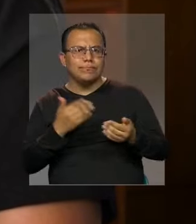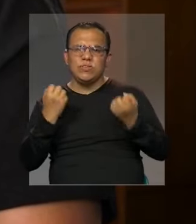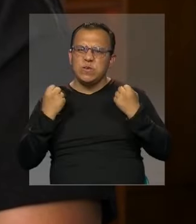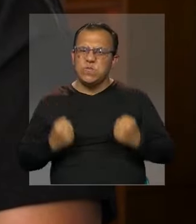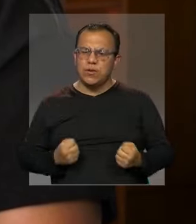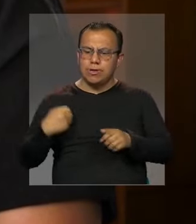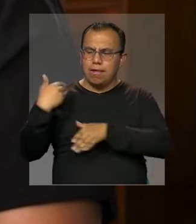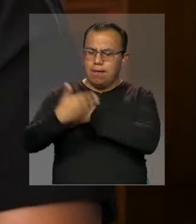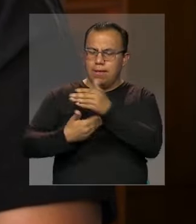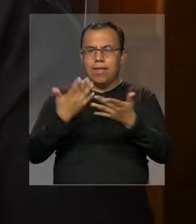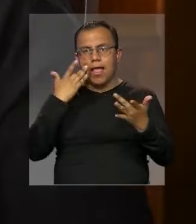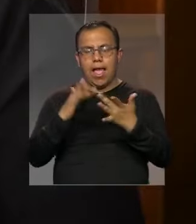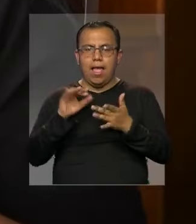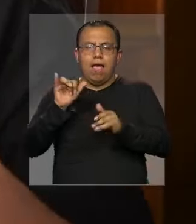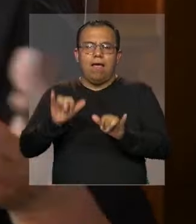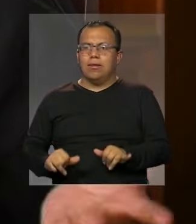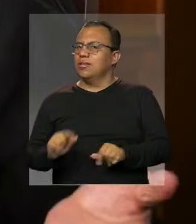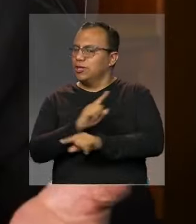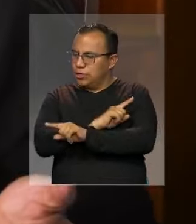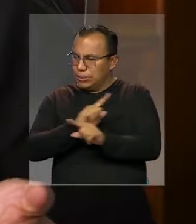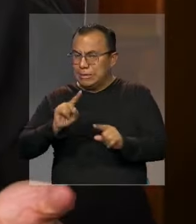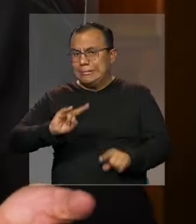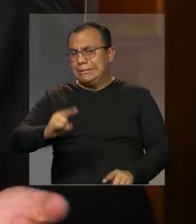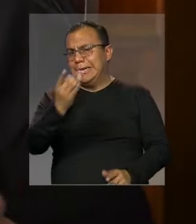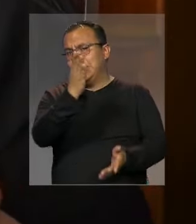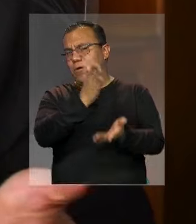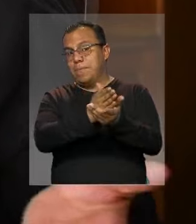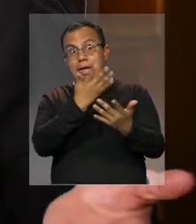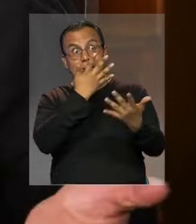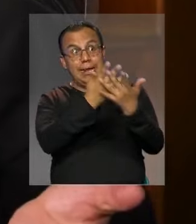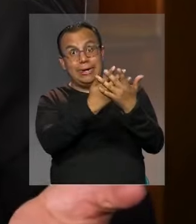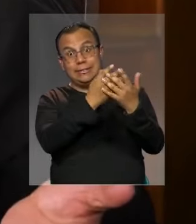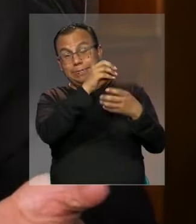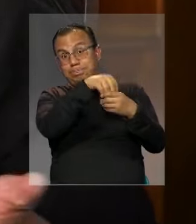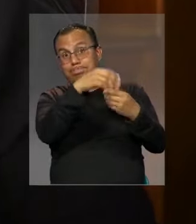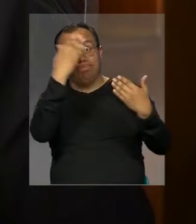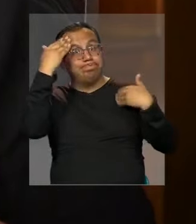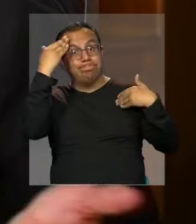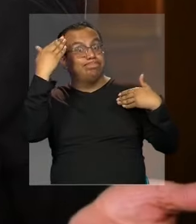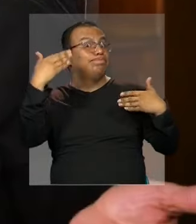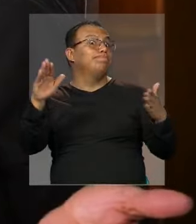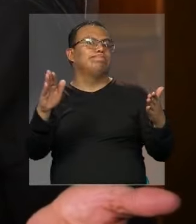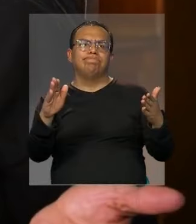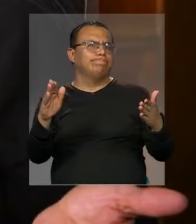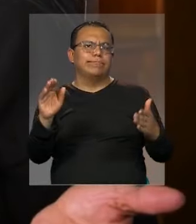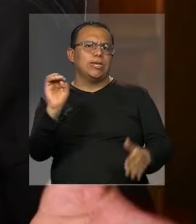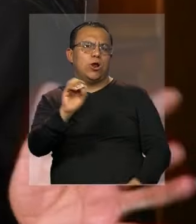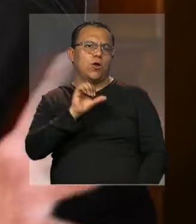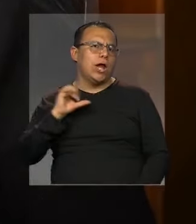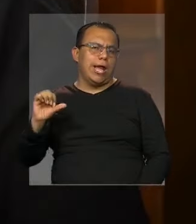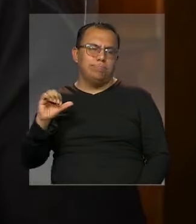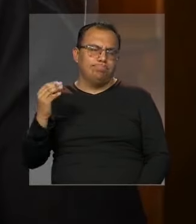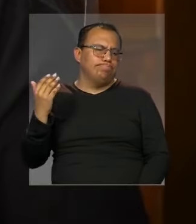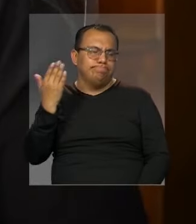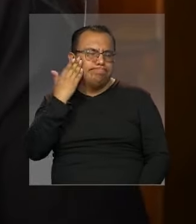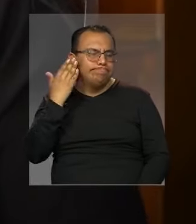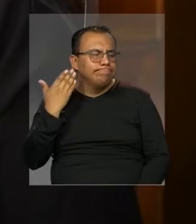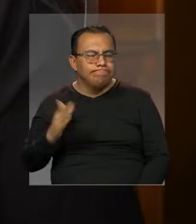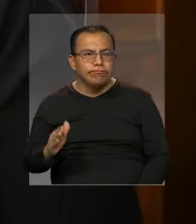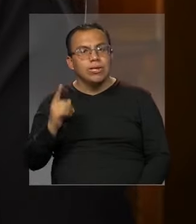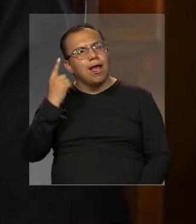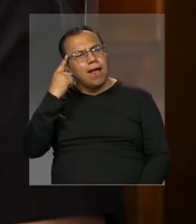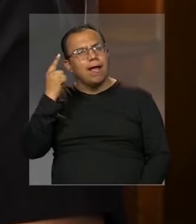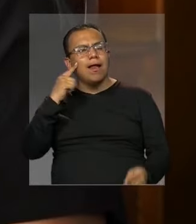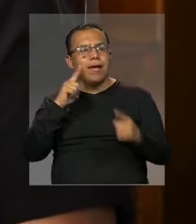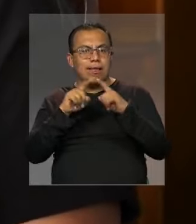fuerza, no para quedarse ahí. No estamos exentos de llegar a una cárcel ni nada por el estilo, ni ninguno o ninguna persona. Finalmente, pienso yo